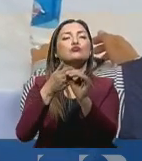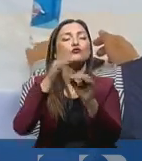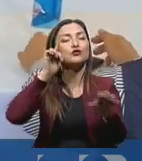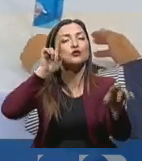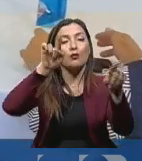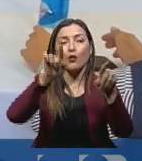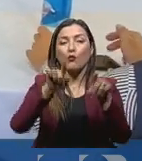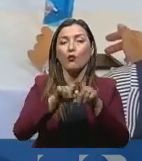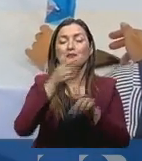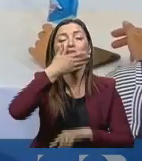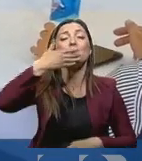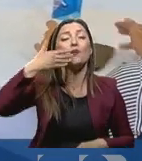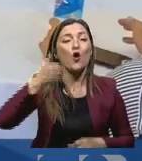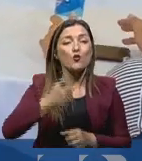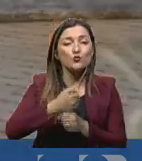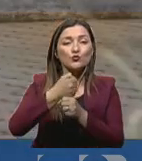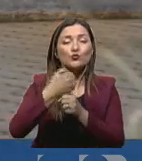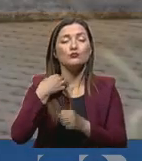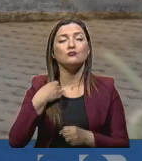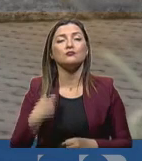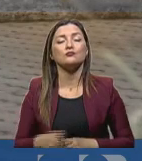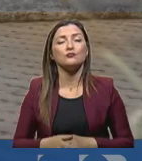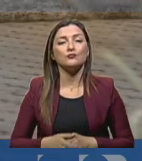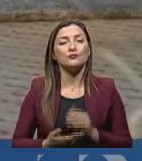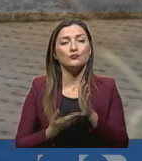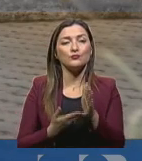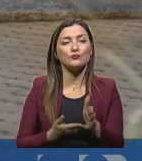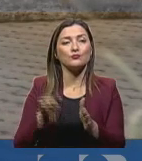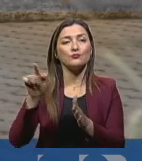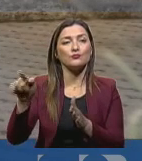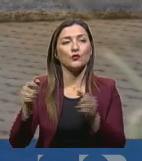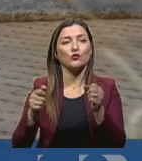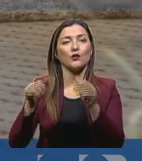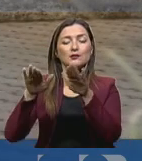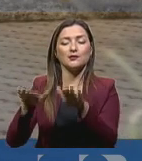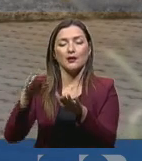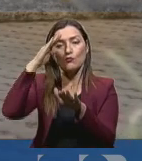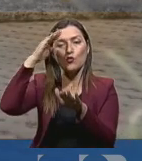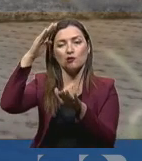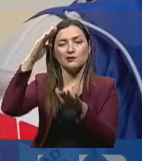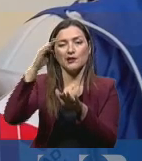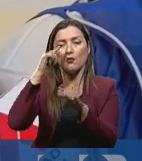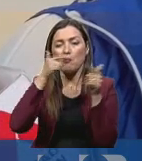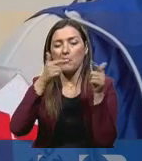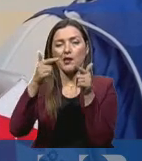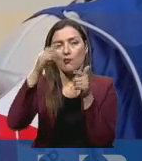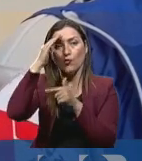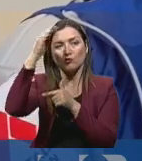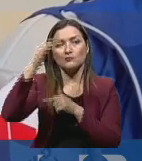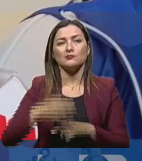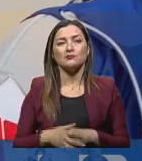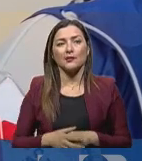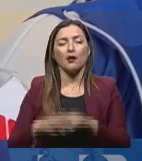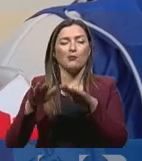llegar a acuerdos para mejorar la Seguridad Ciudadana Como por ejemplo la colocación de un punto fijo en el hospital estoy en adelante